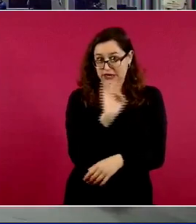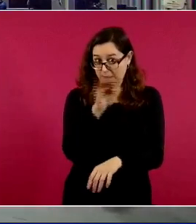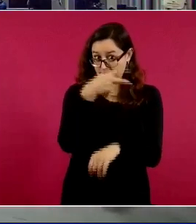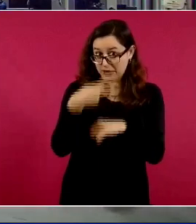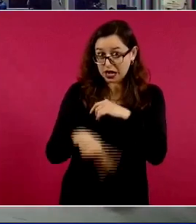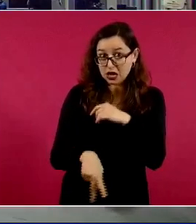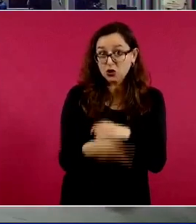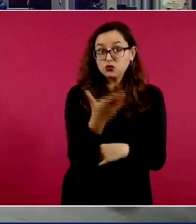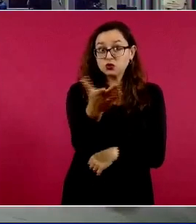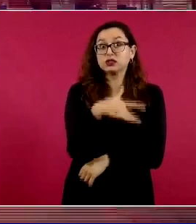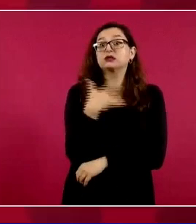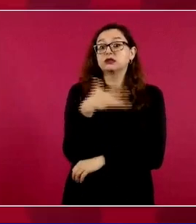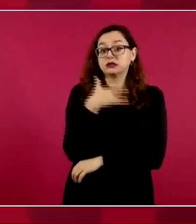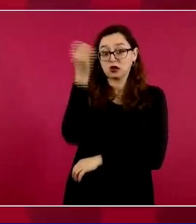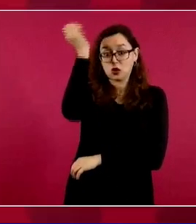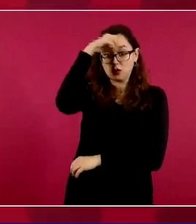que